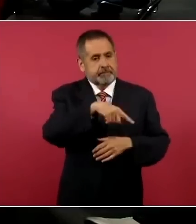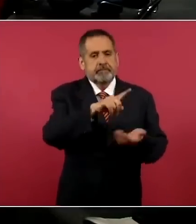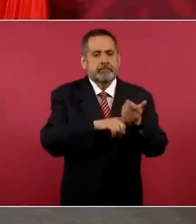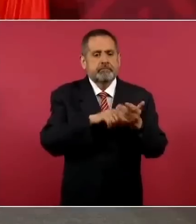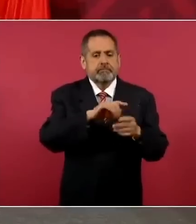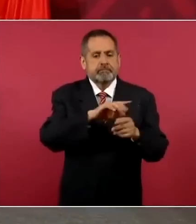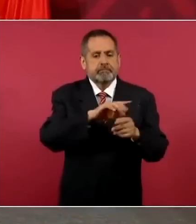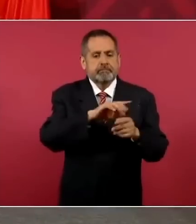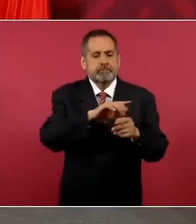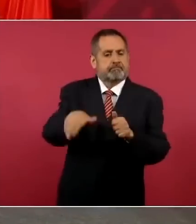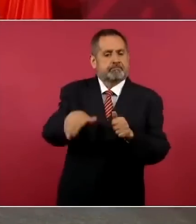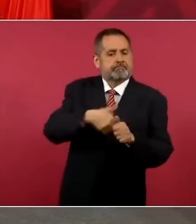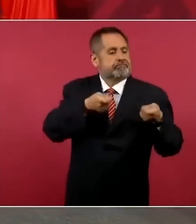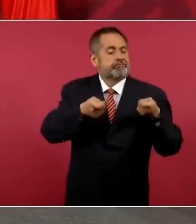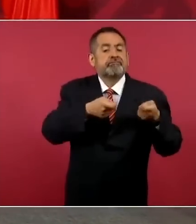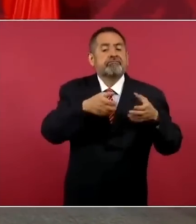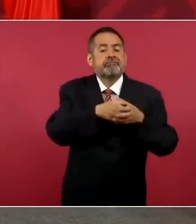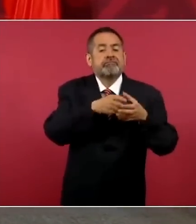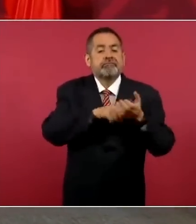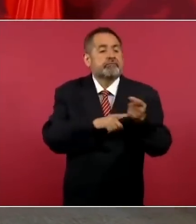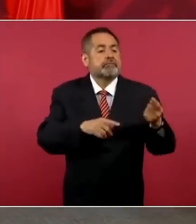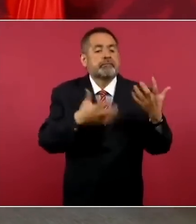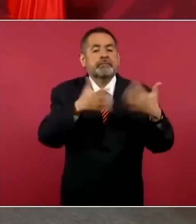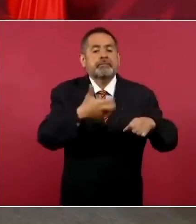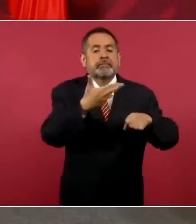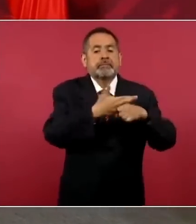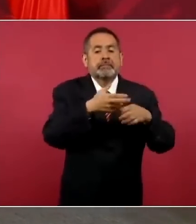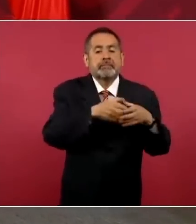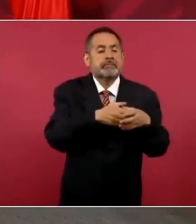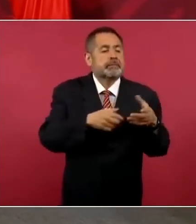manos de empresarios.